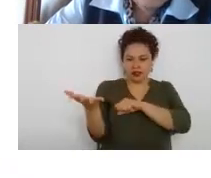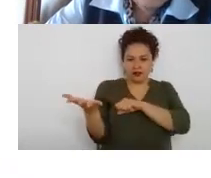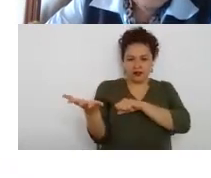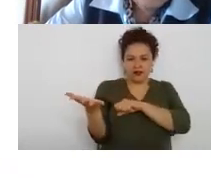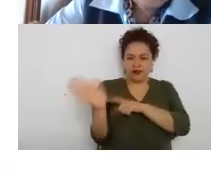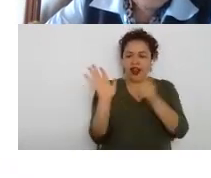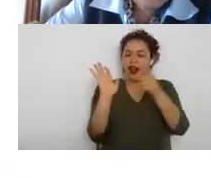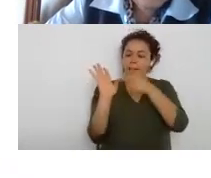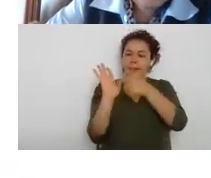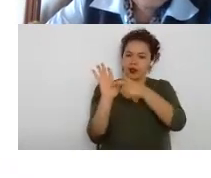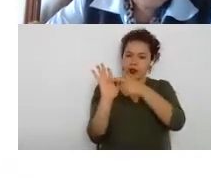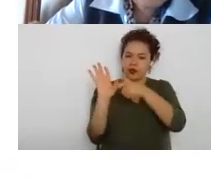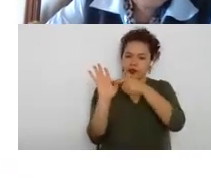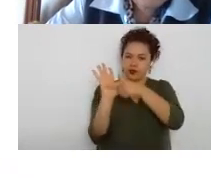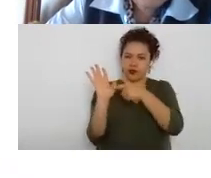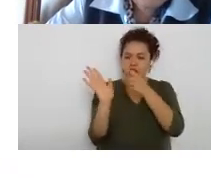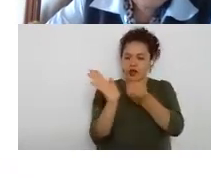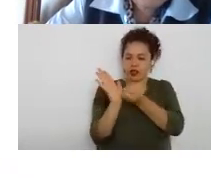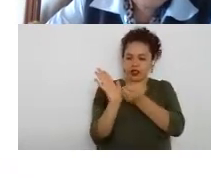palma de la mano, ¿de acuerdo?